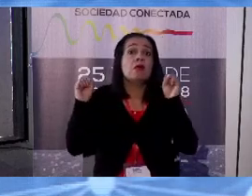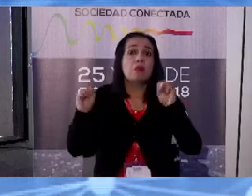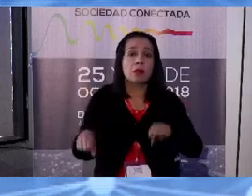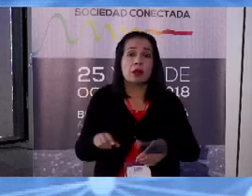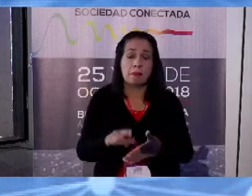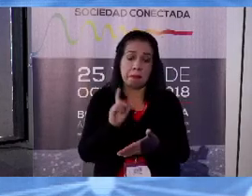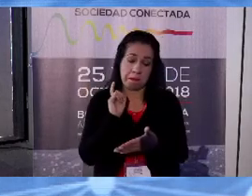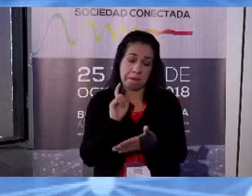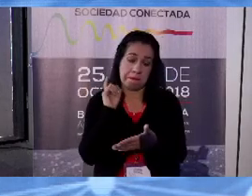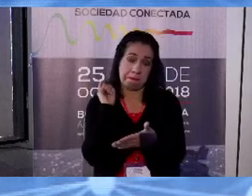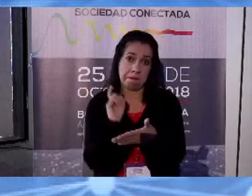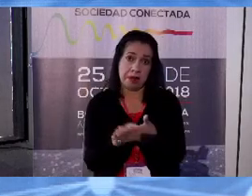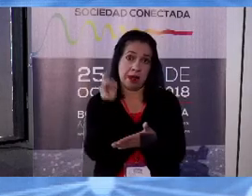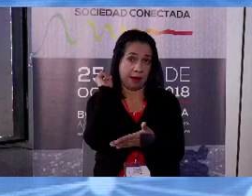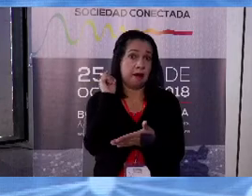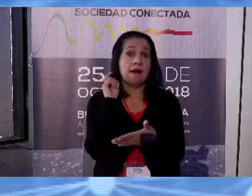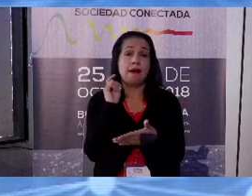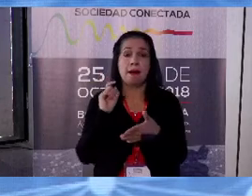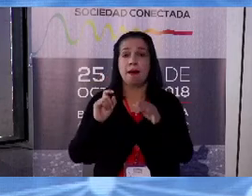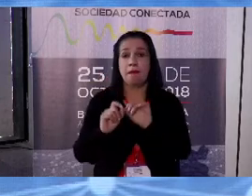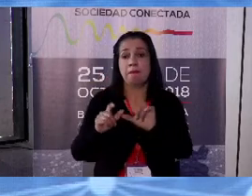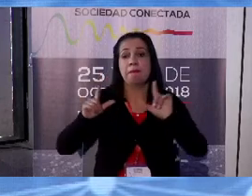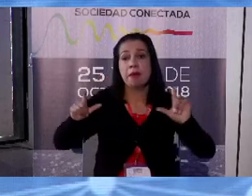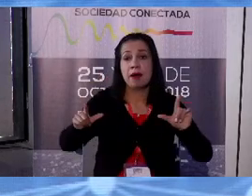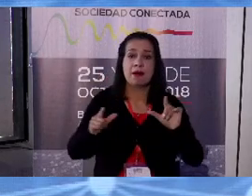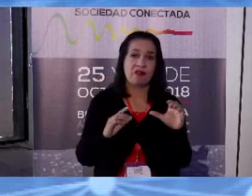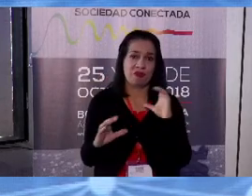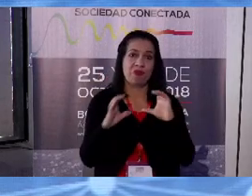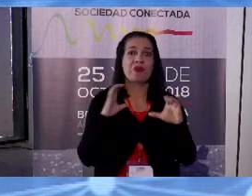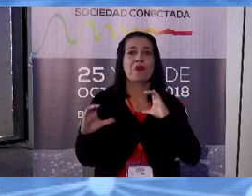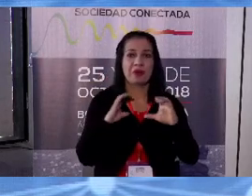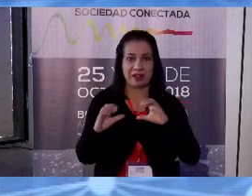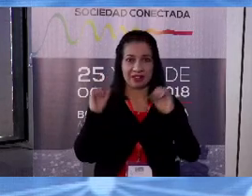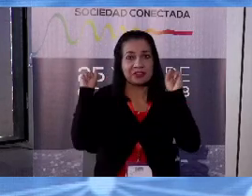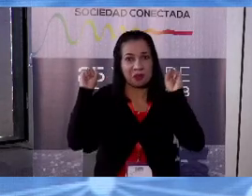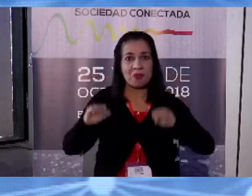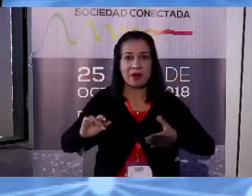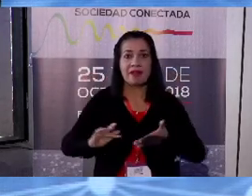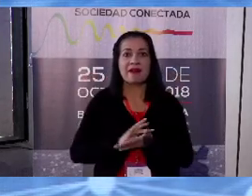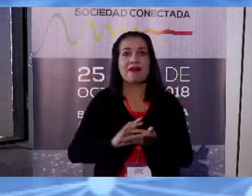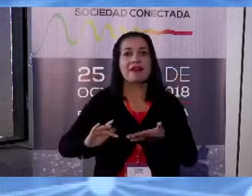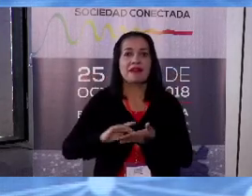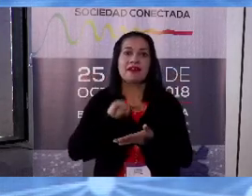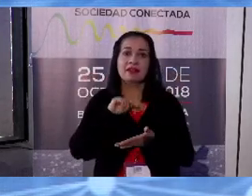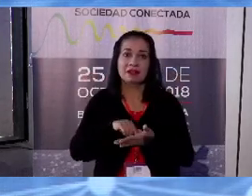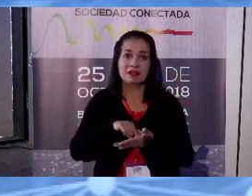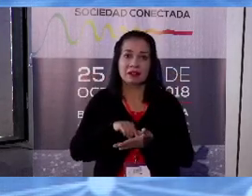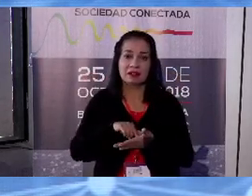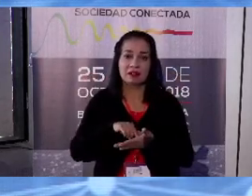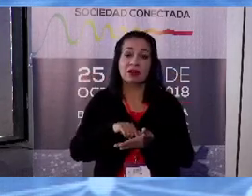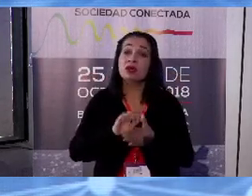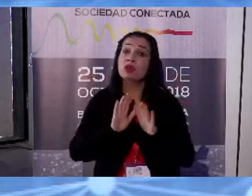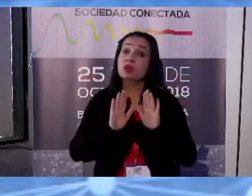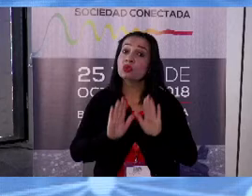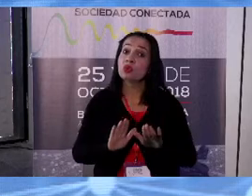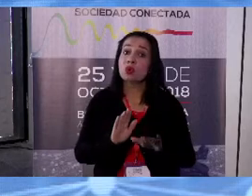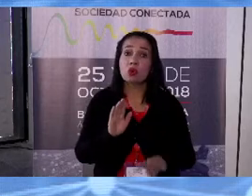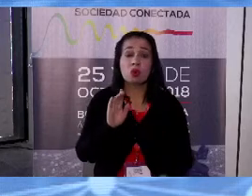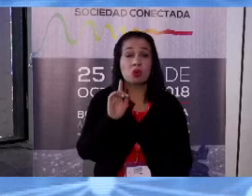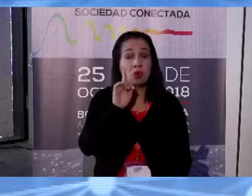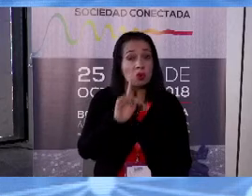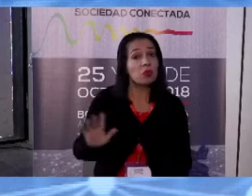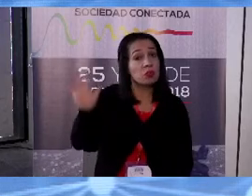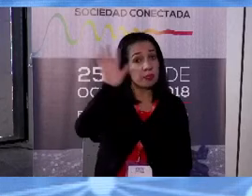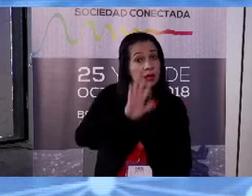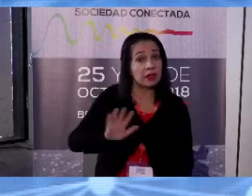de pánico acceder a líneas de comunicación Pero esto está a nivel nacional